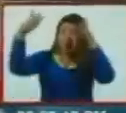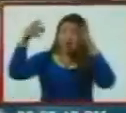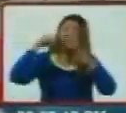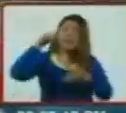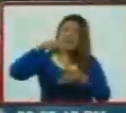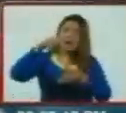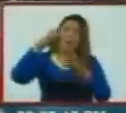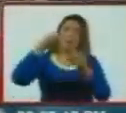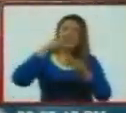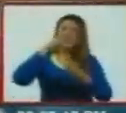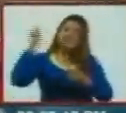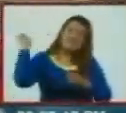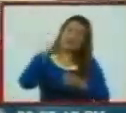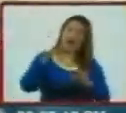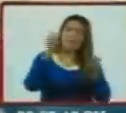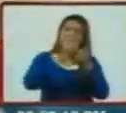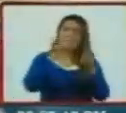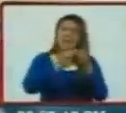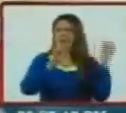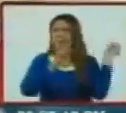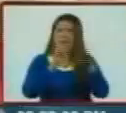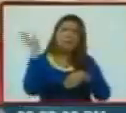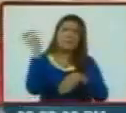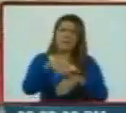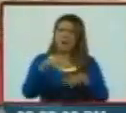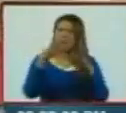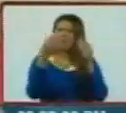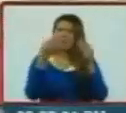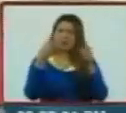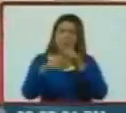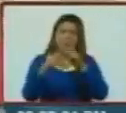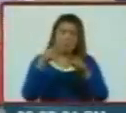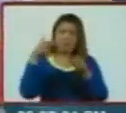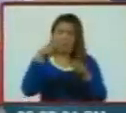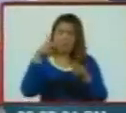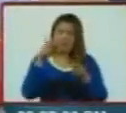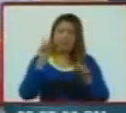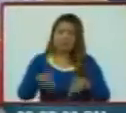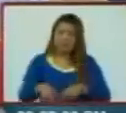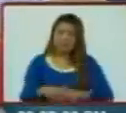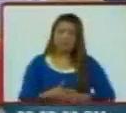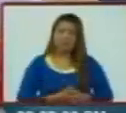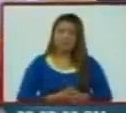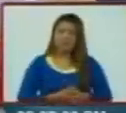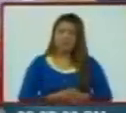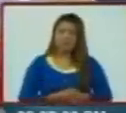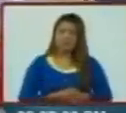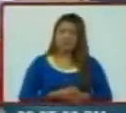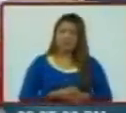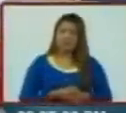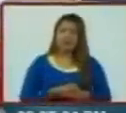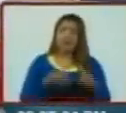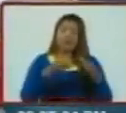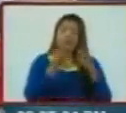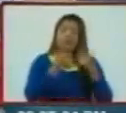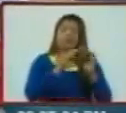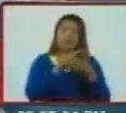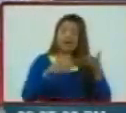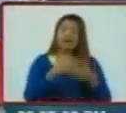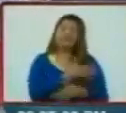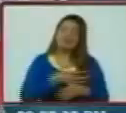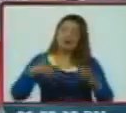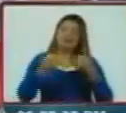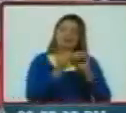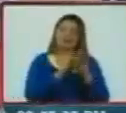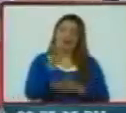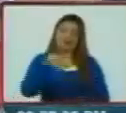de molotov, piedras, botellas, metras y balas. Pues bien, estos son los sectores violentos que quieren la violencia en